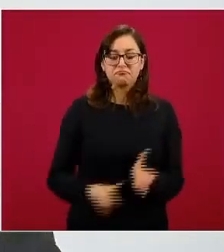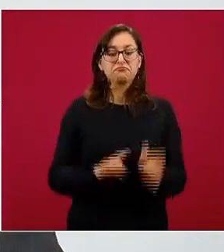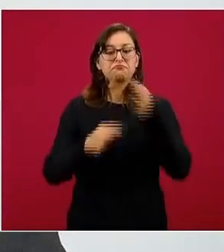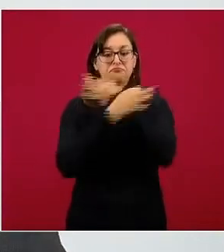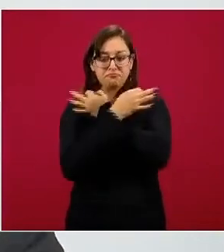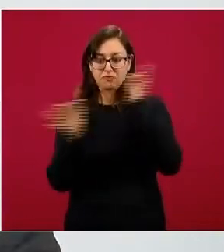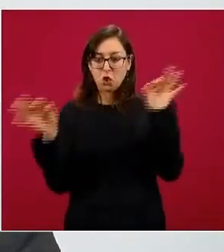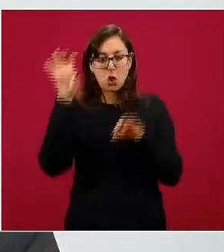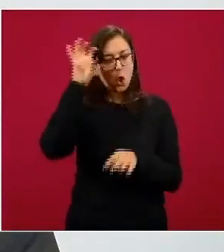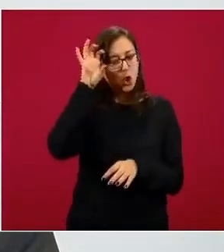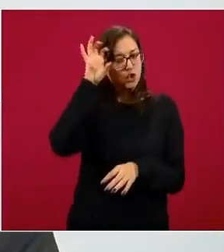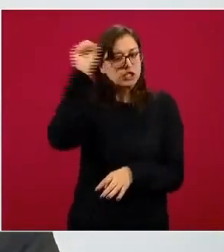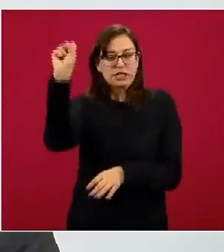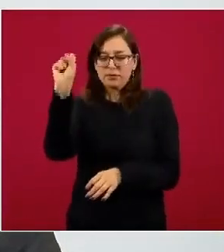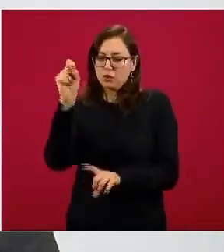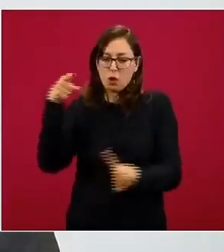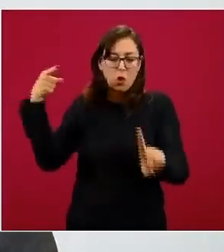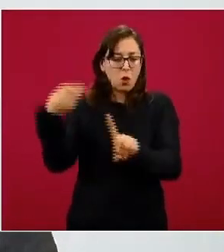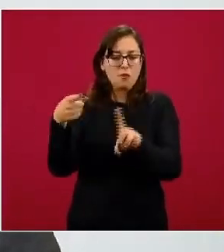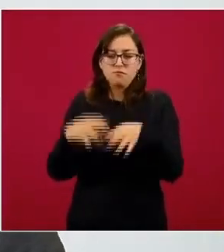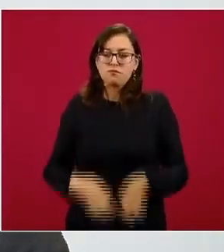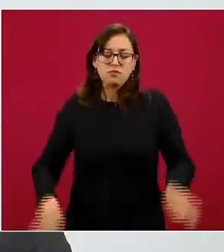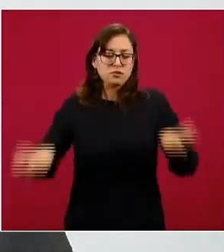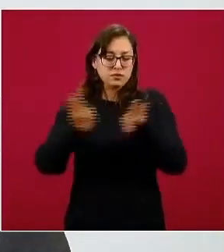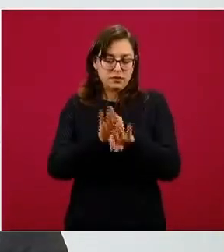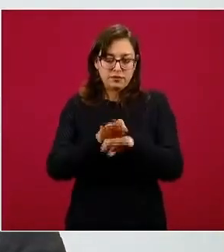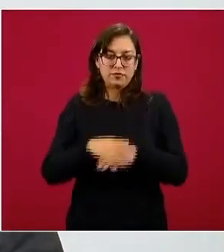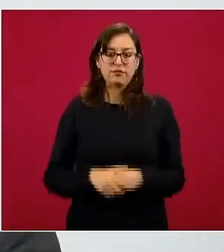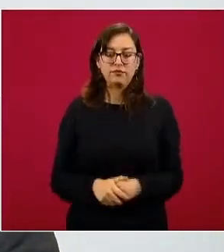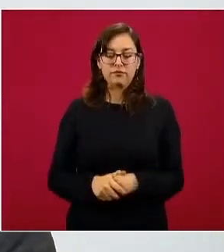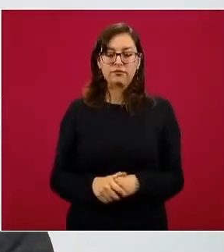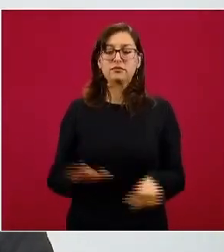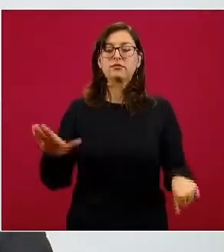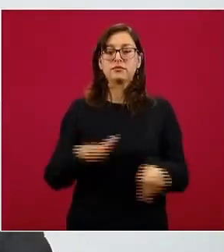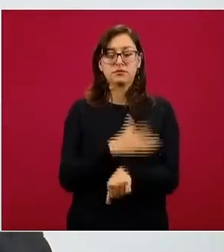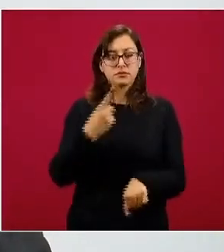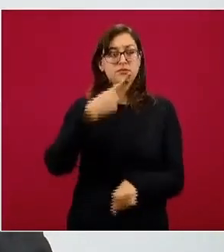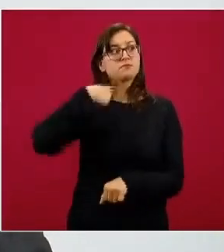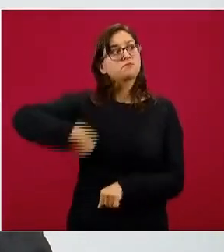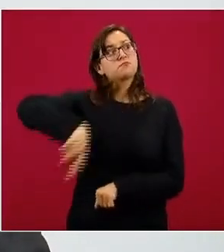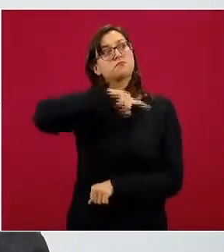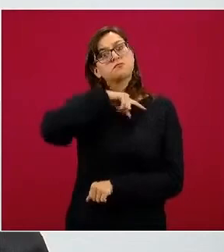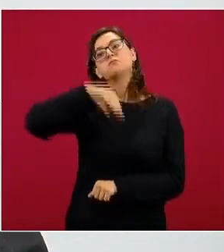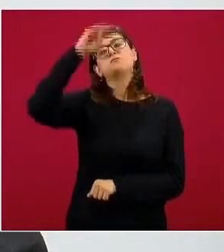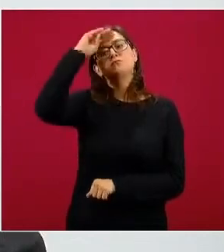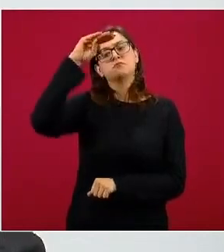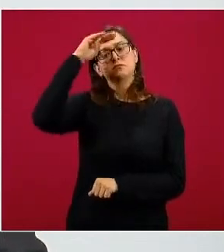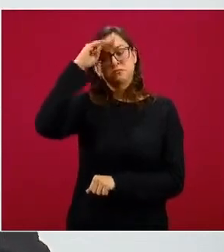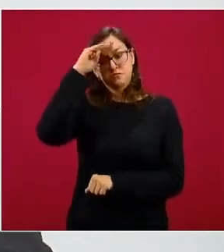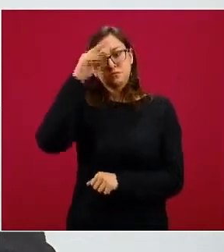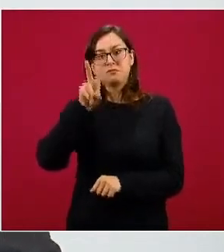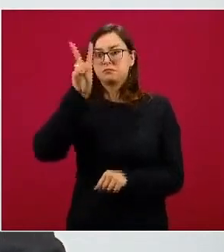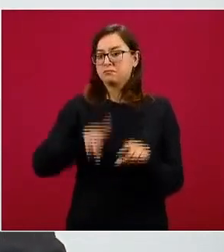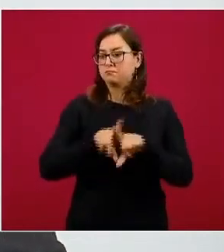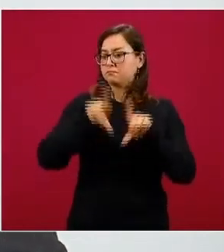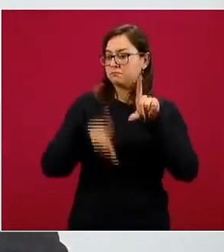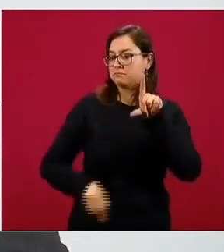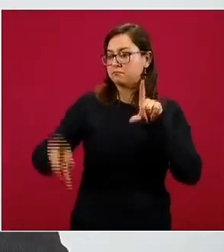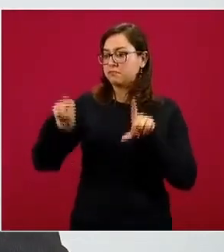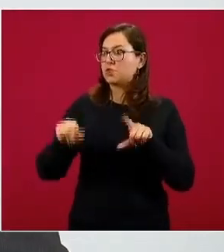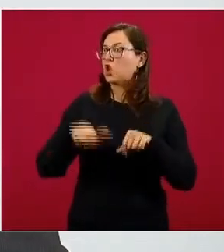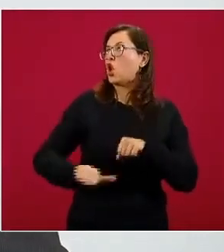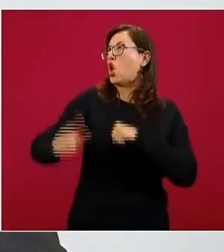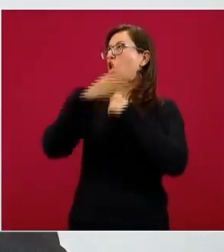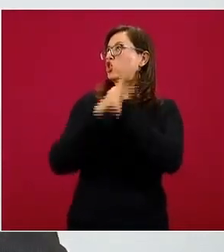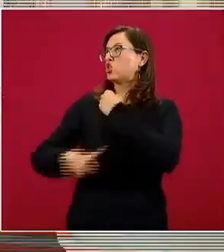concepto clave que hemos sostenido desde el inicio, porque consideramos que nos distingue como país respecto